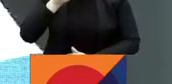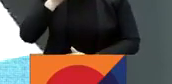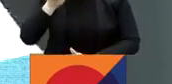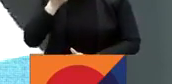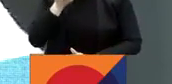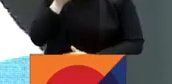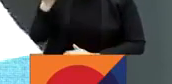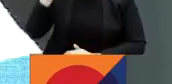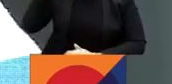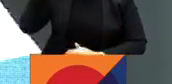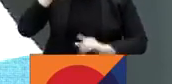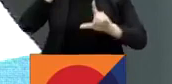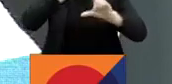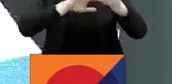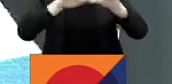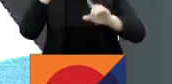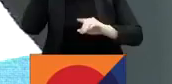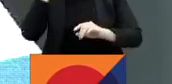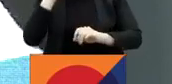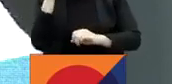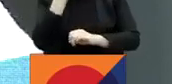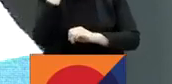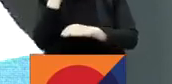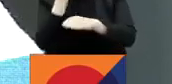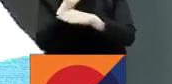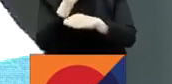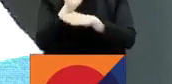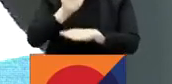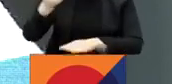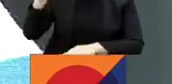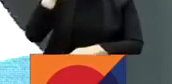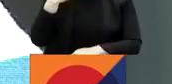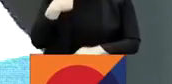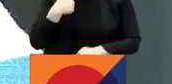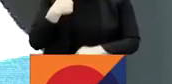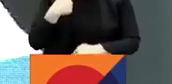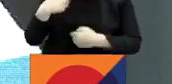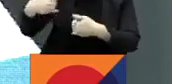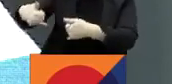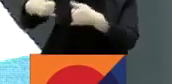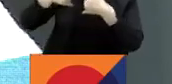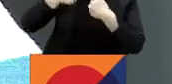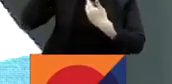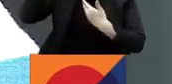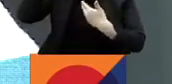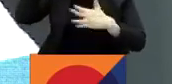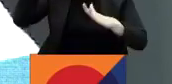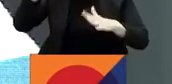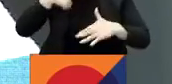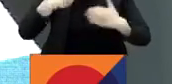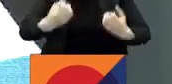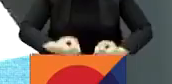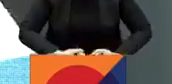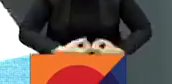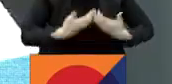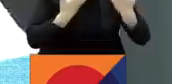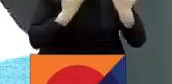de legendario mamador de gallo, dijo que no esperaba este galardón, que lo suyo era una aspiración en otro tipo de